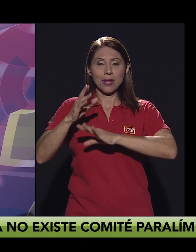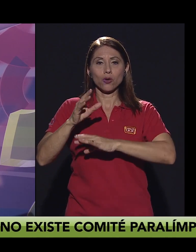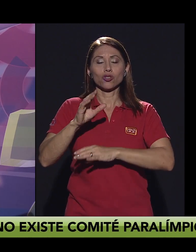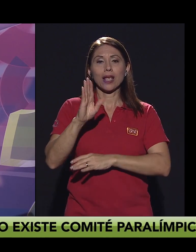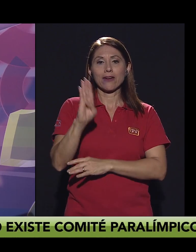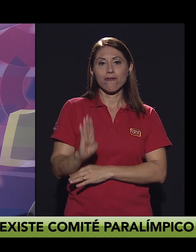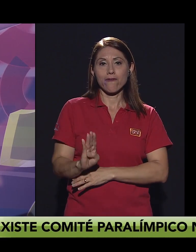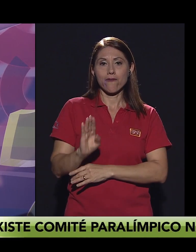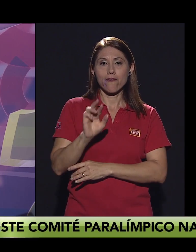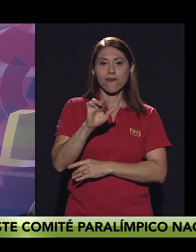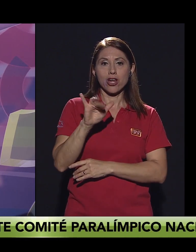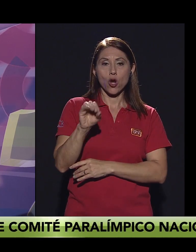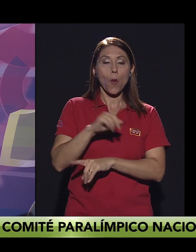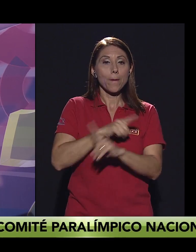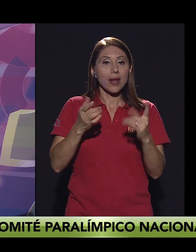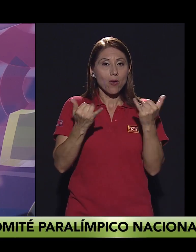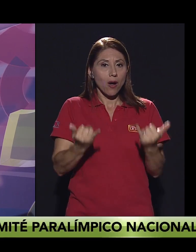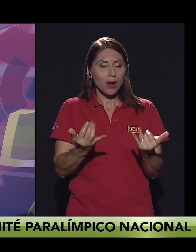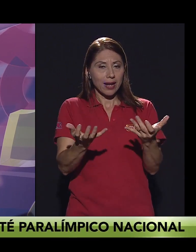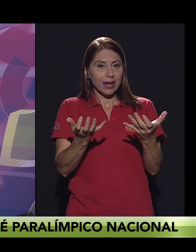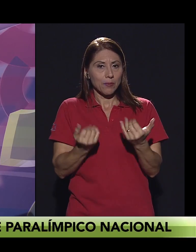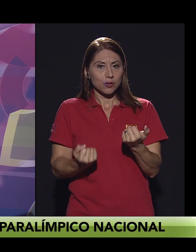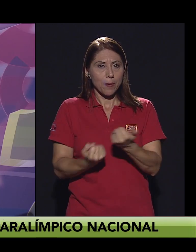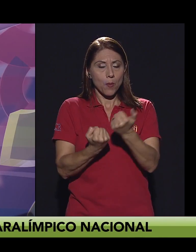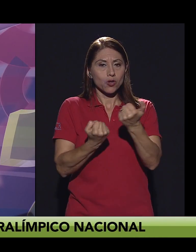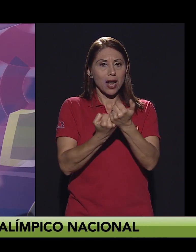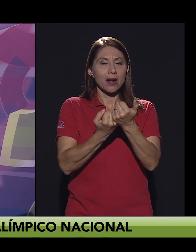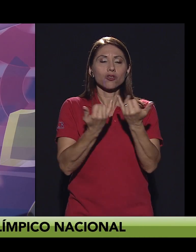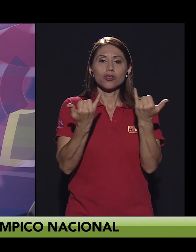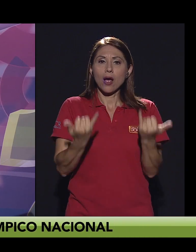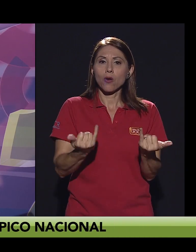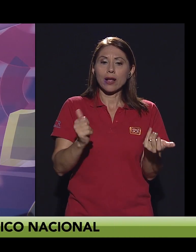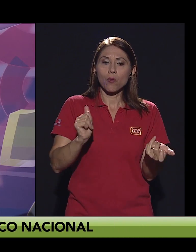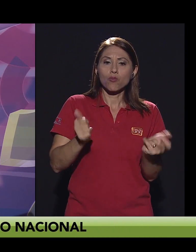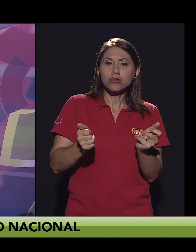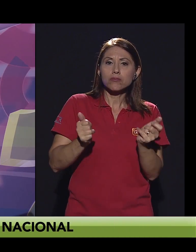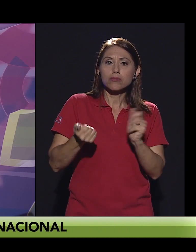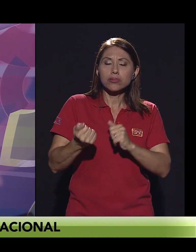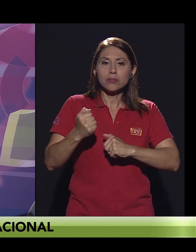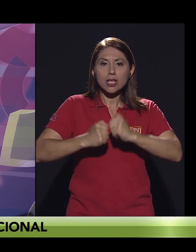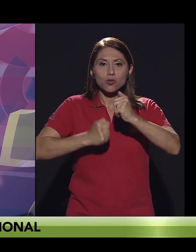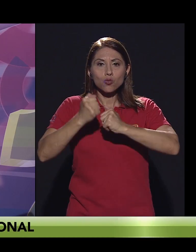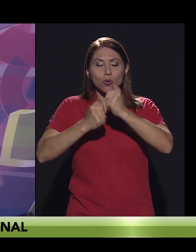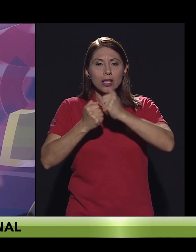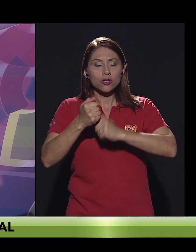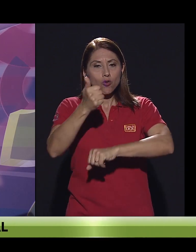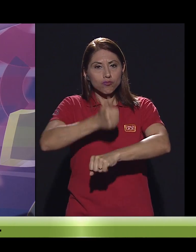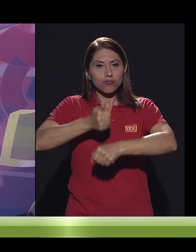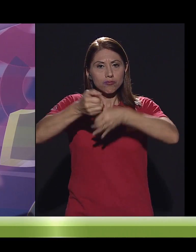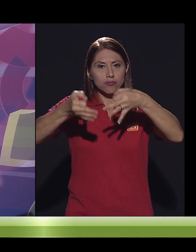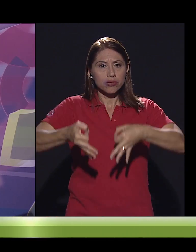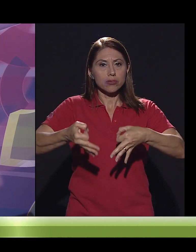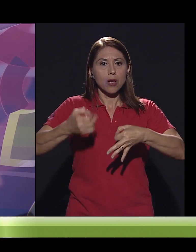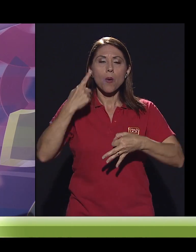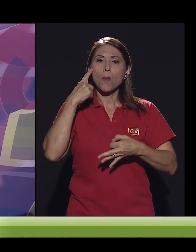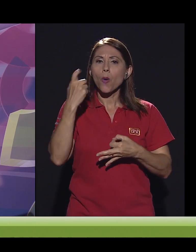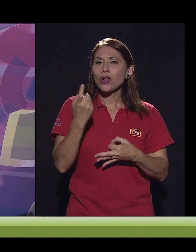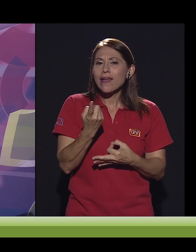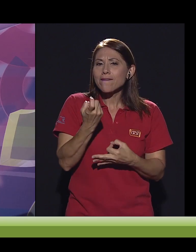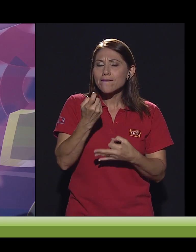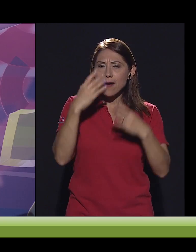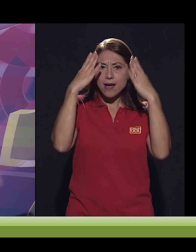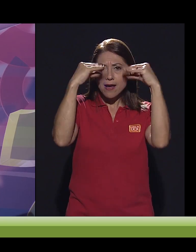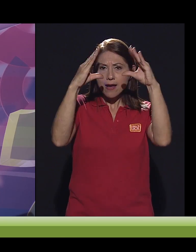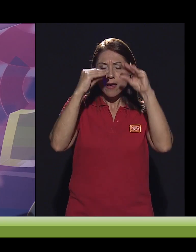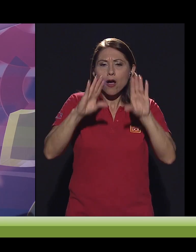en Río, pero ahora queremos apoyarlos en esta reestructuración, porque ha habido pues, mucho